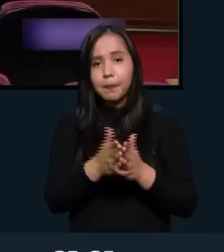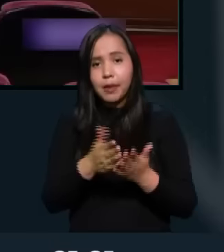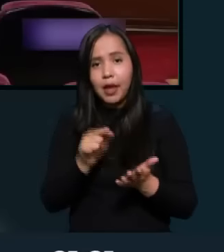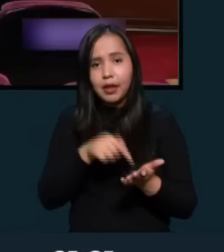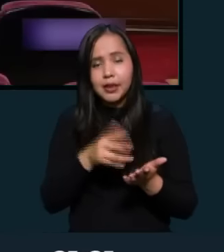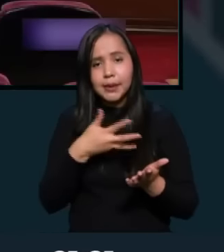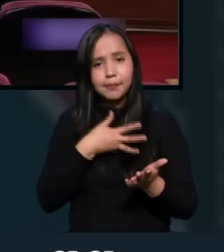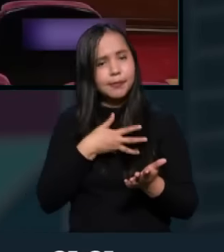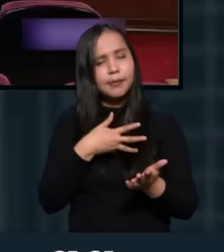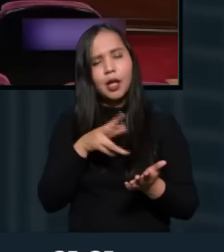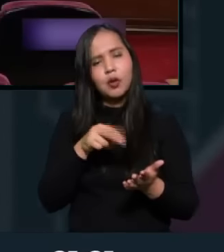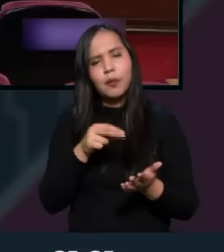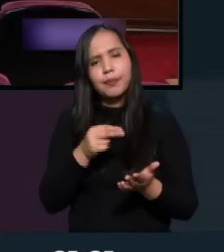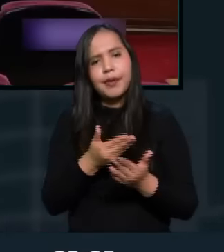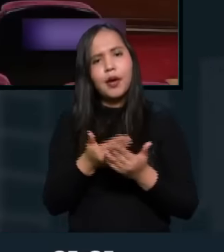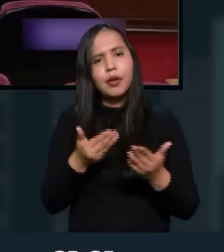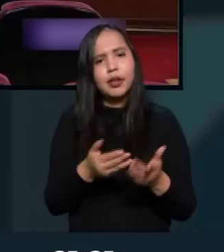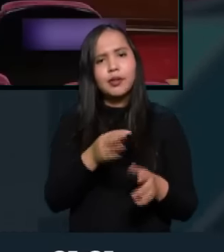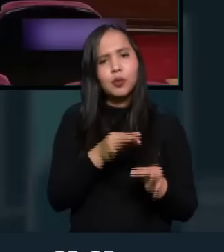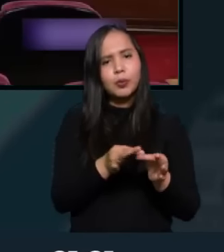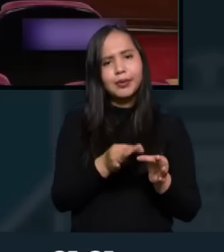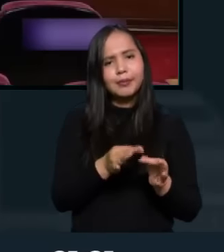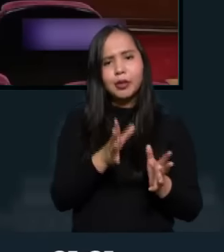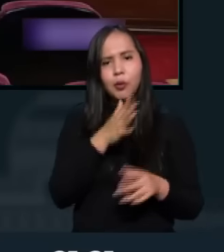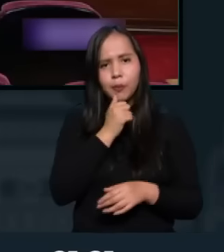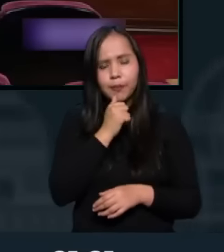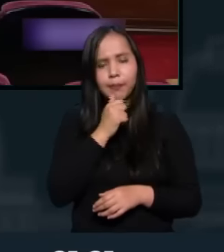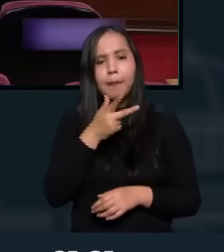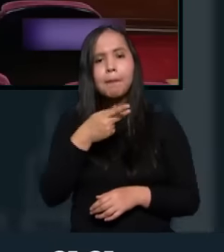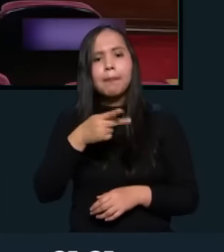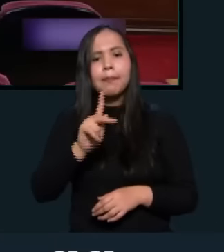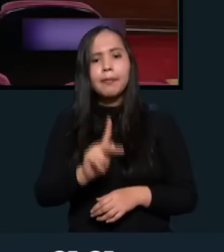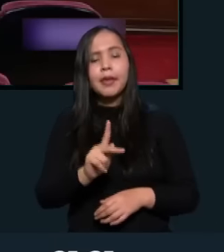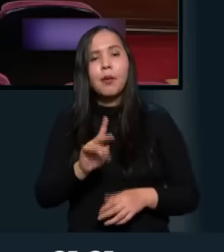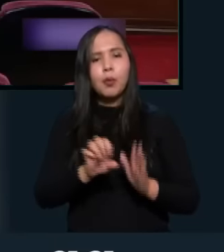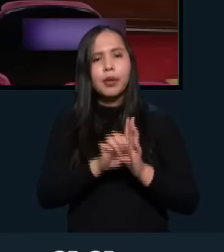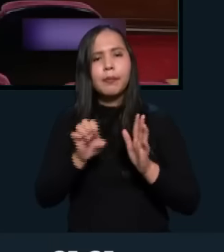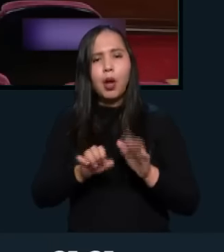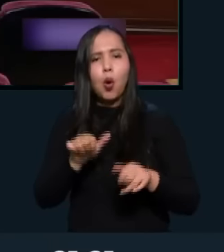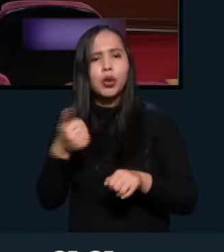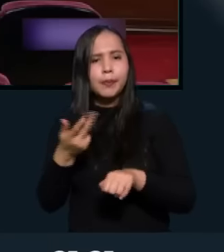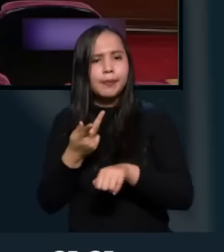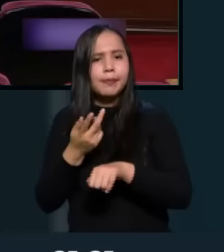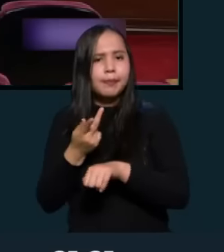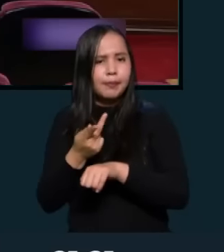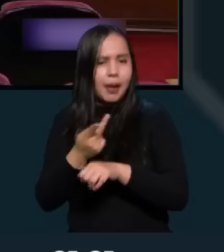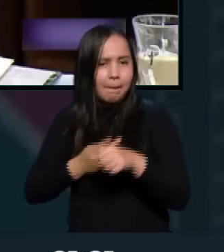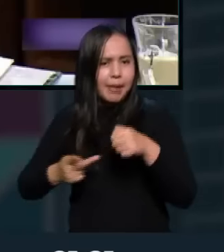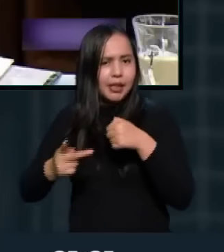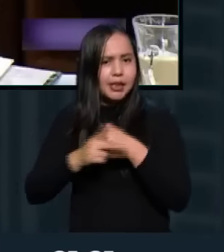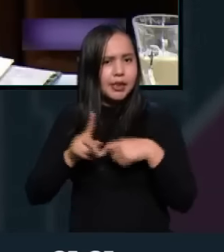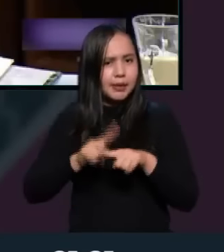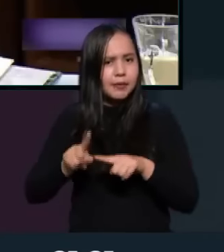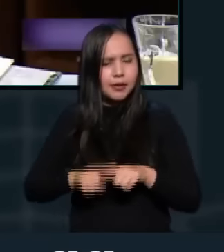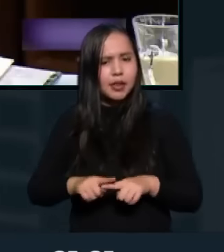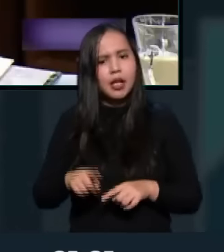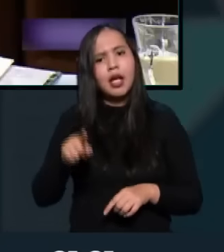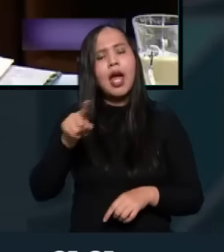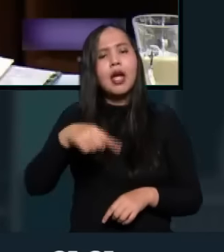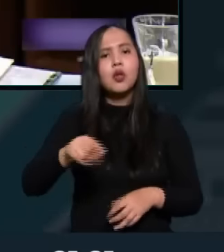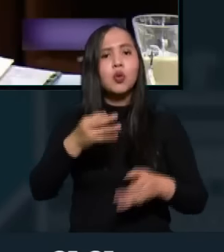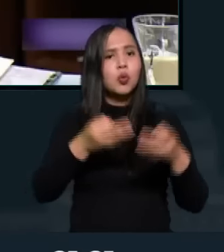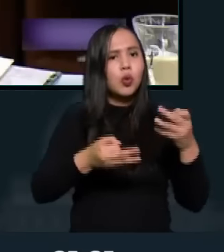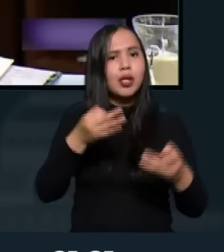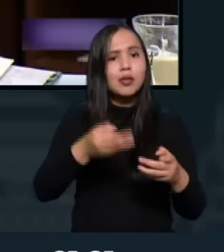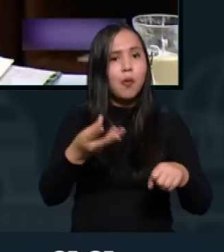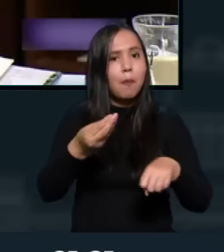hacer en este momento. A mí me parece sano que, como en otros países, una vez que la Corte se pronuncie, ya ningún juez pueda tocar